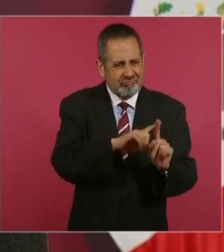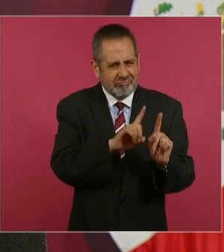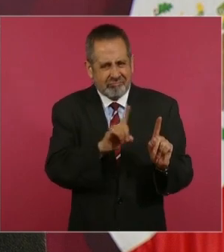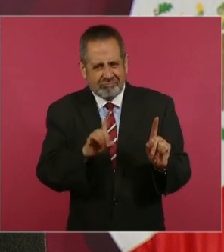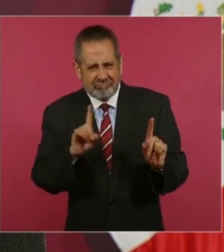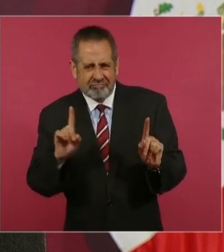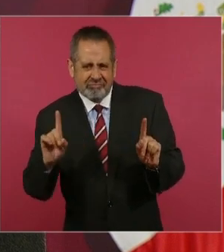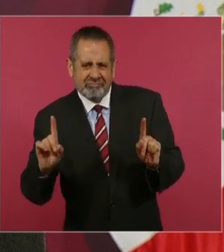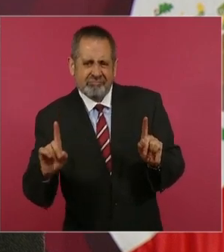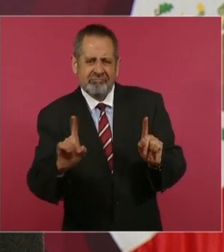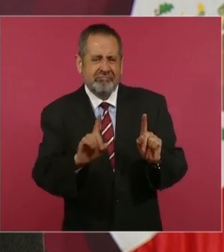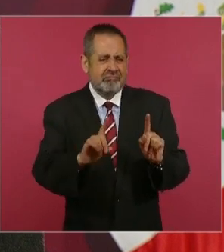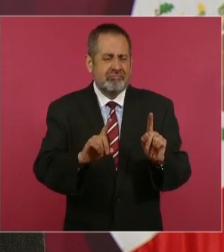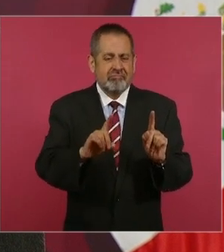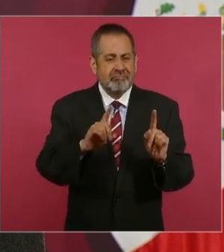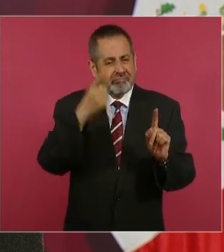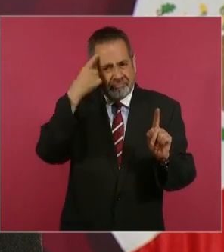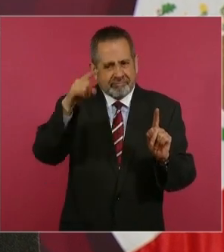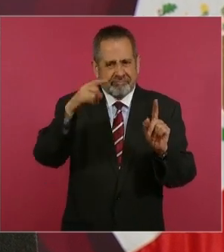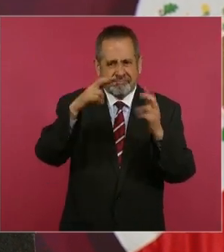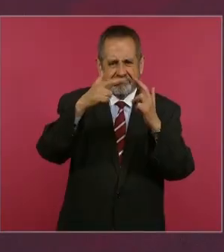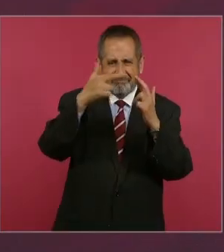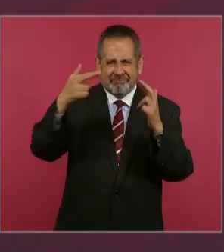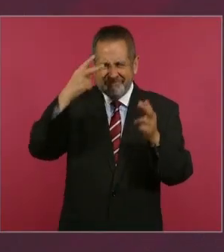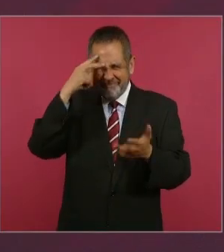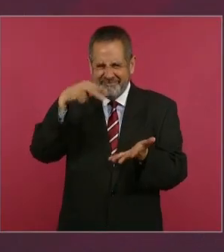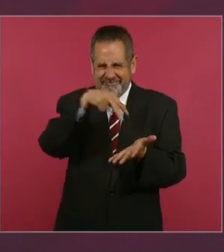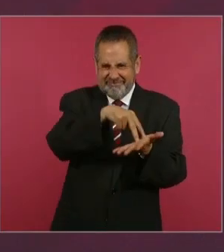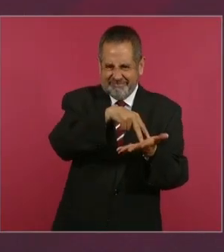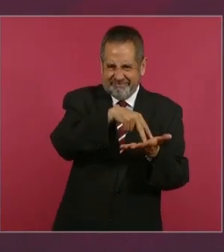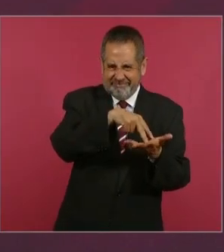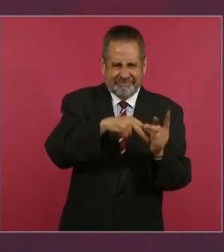de la Comisión Federal de Electricidad